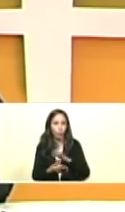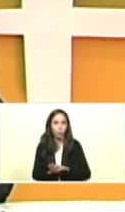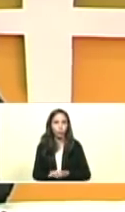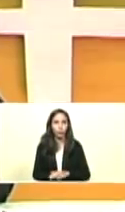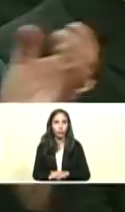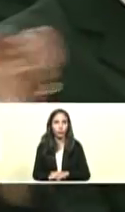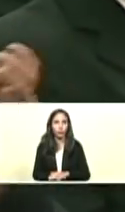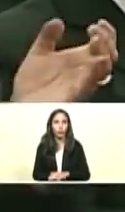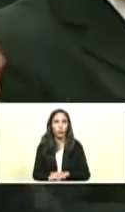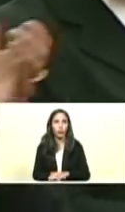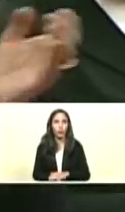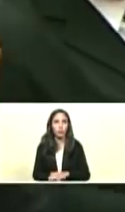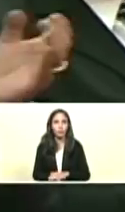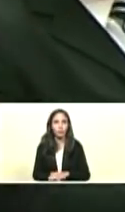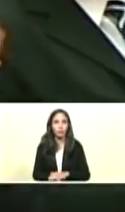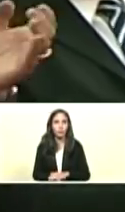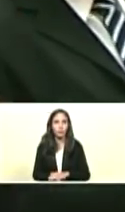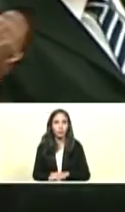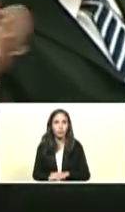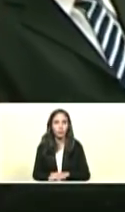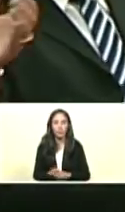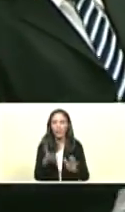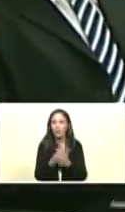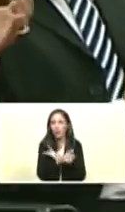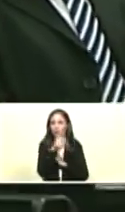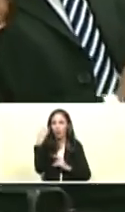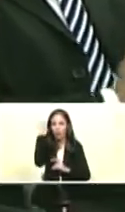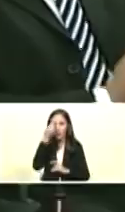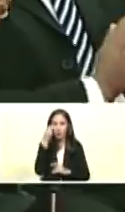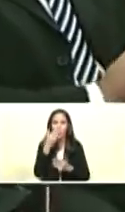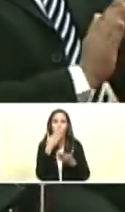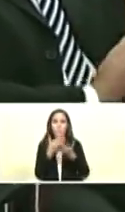¿verdad? ¿Ah? ¿Qué les parece la propuesta?